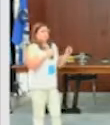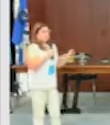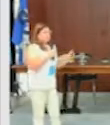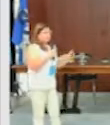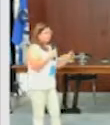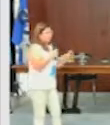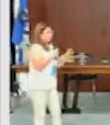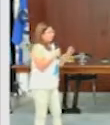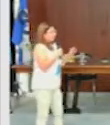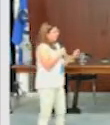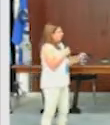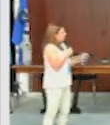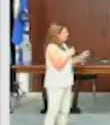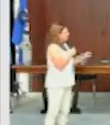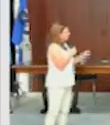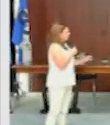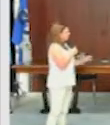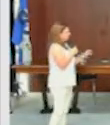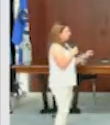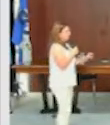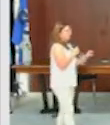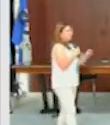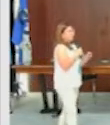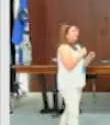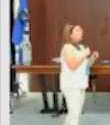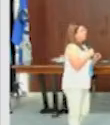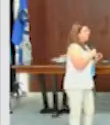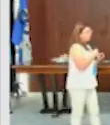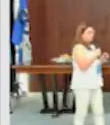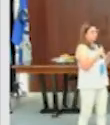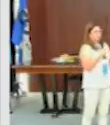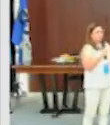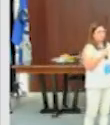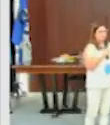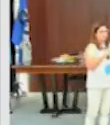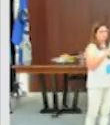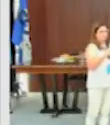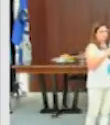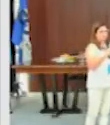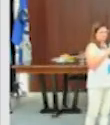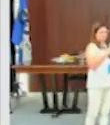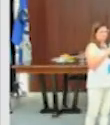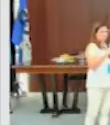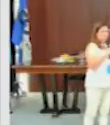Y es importantísimo porque muchas veces nos esperan para despedirse.